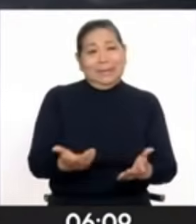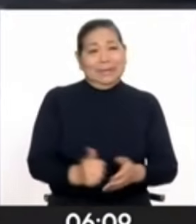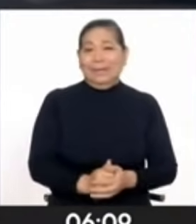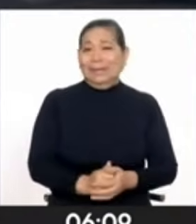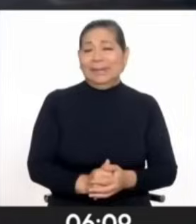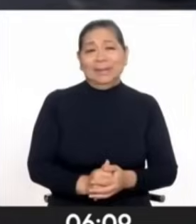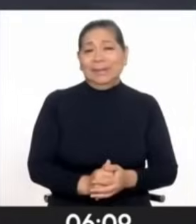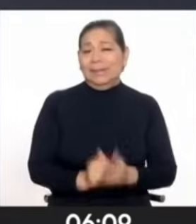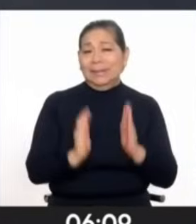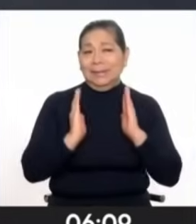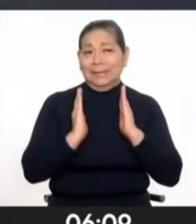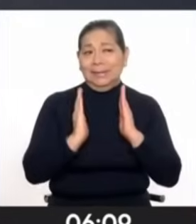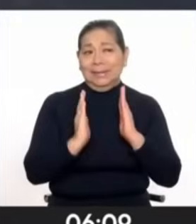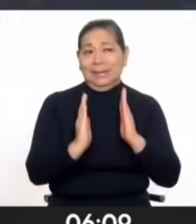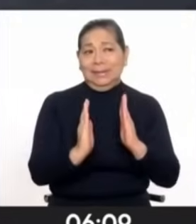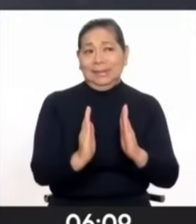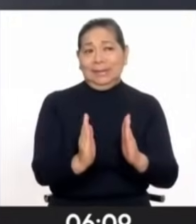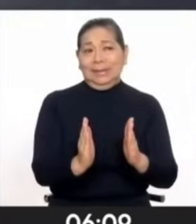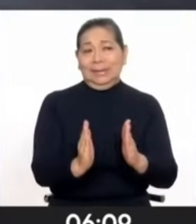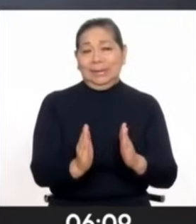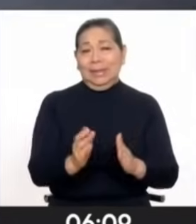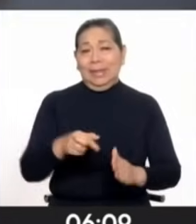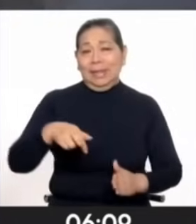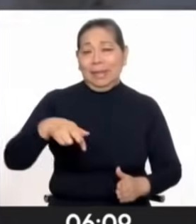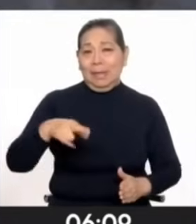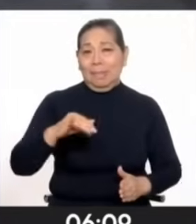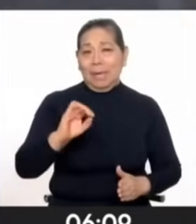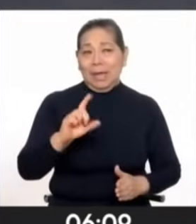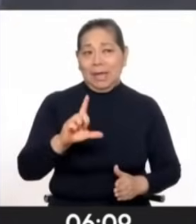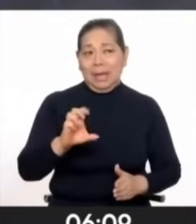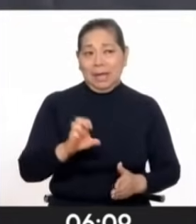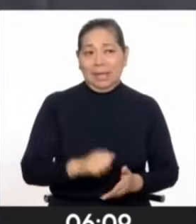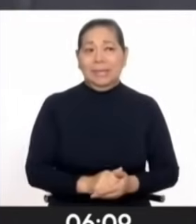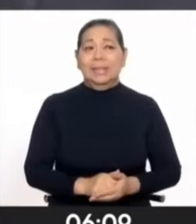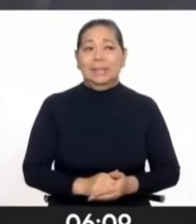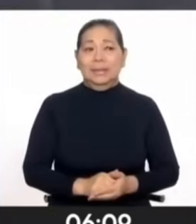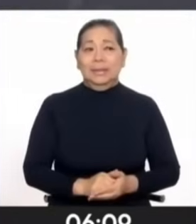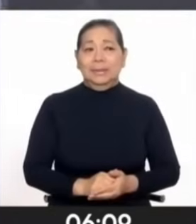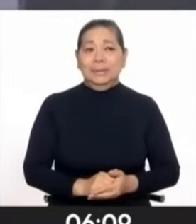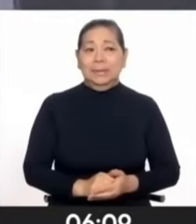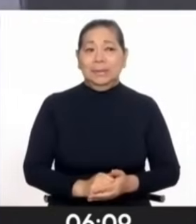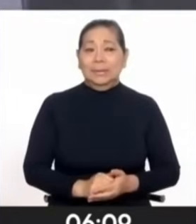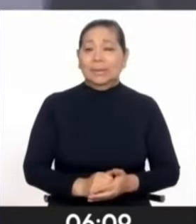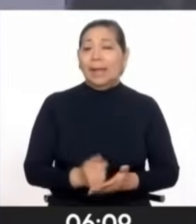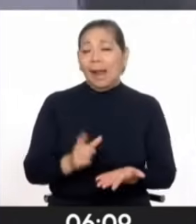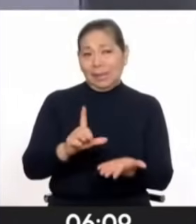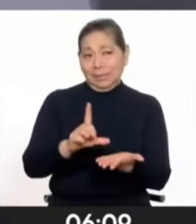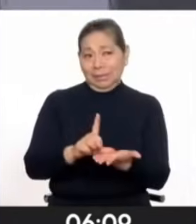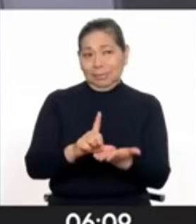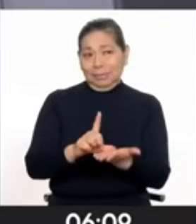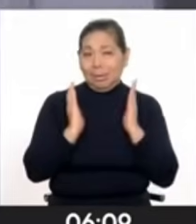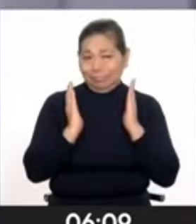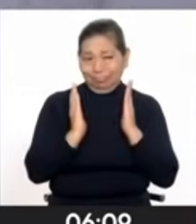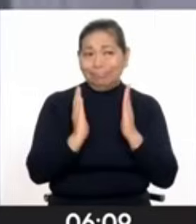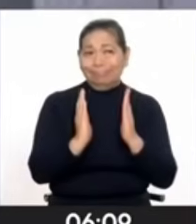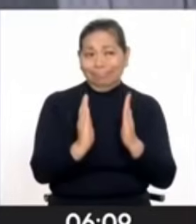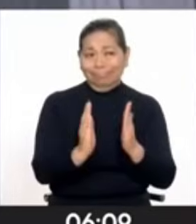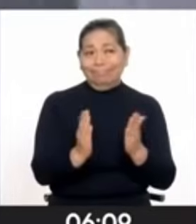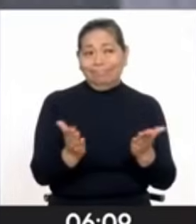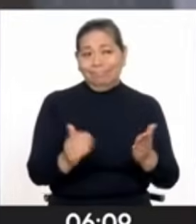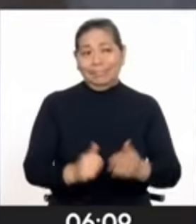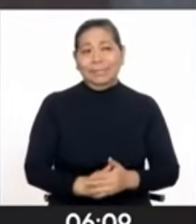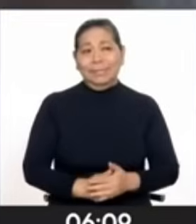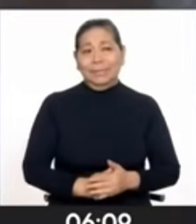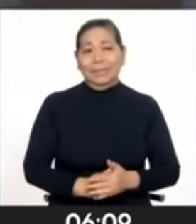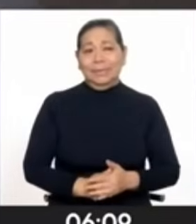esta área, si es la avenida Ramiro Prialé, es una área metropolitana, el cual obviamente